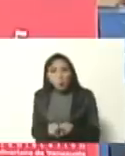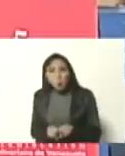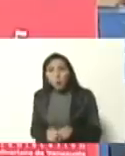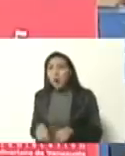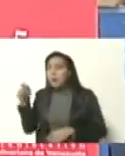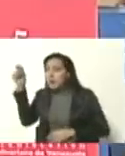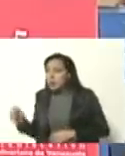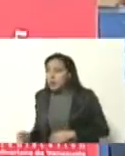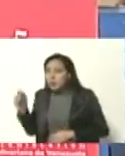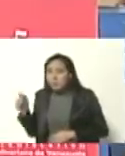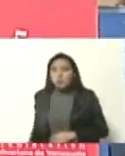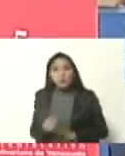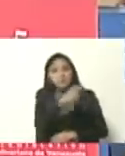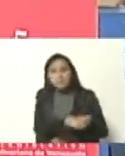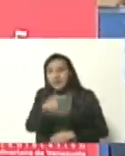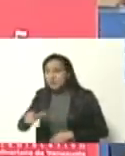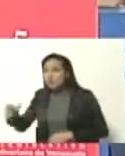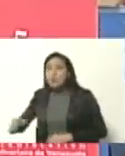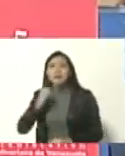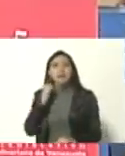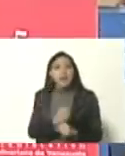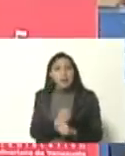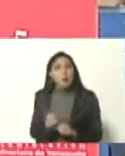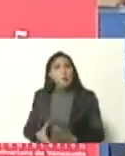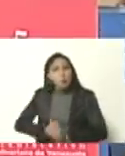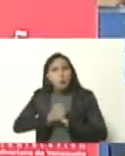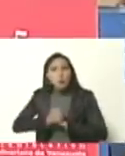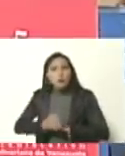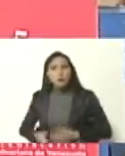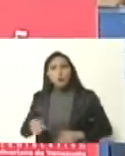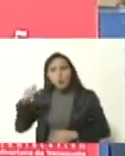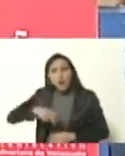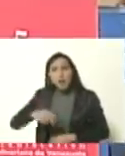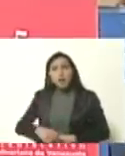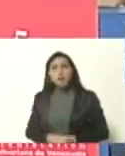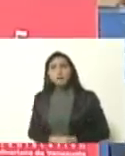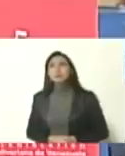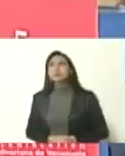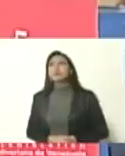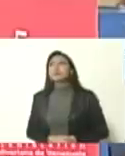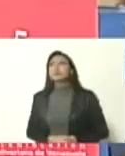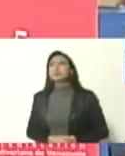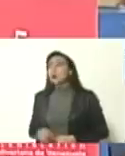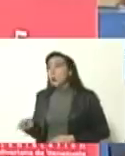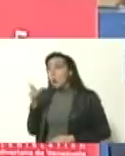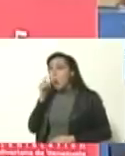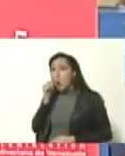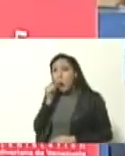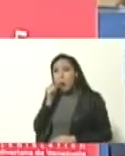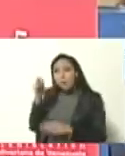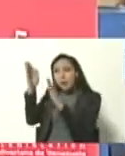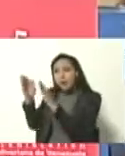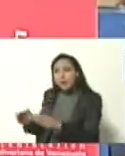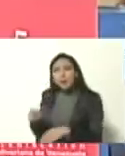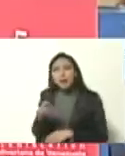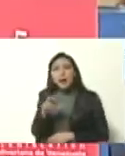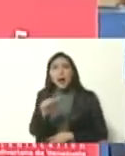diputadas, diputados, funcionarios, compañeros de trabajo de este delincuente, Richard Alberto Grillet Álvarez,